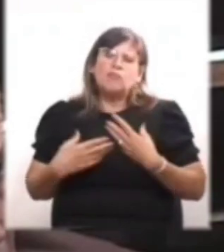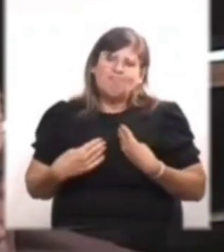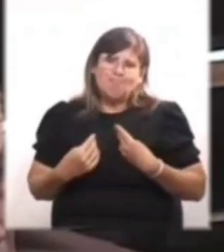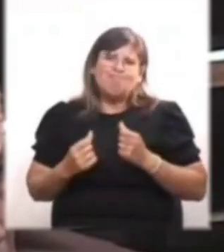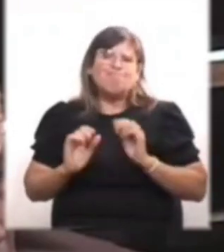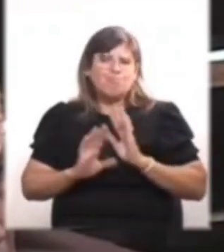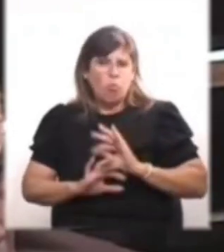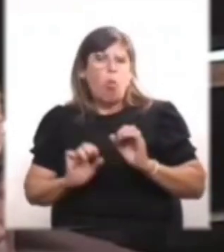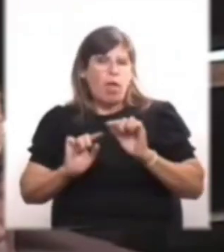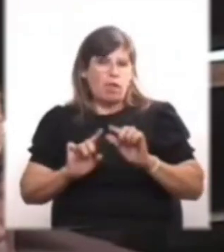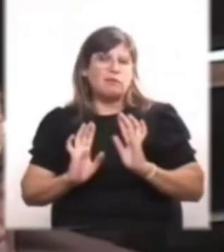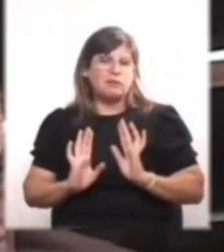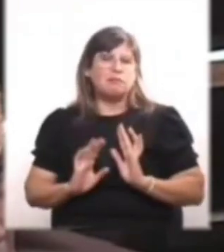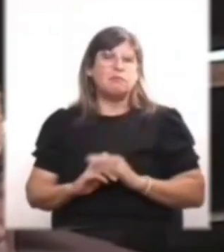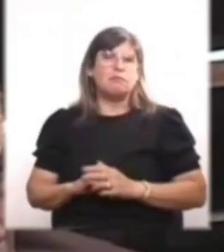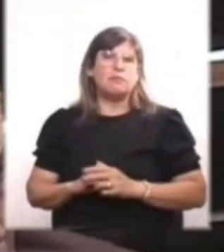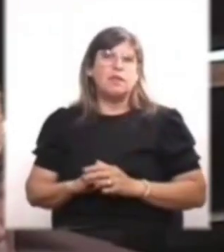eso.